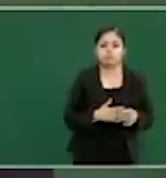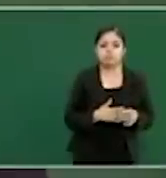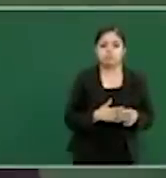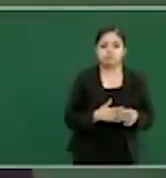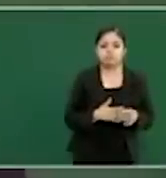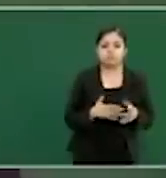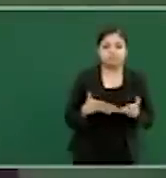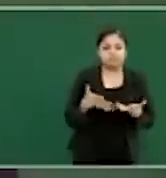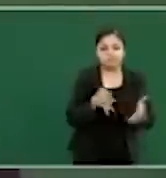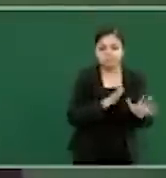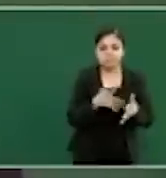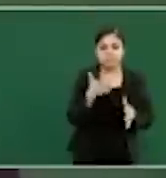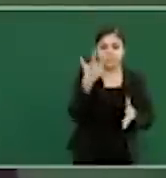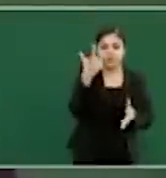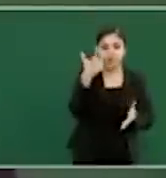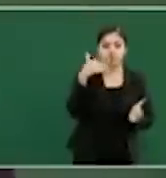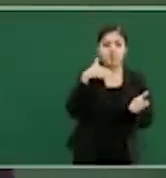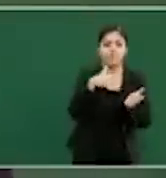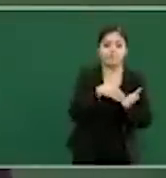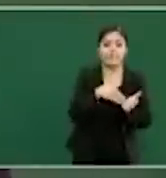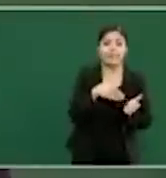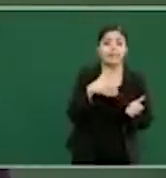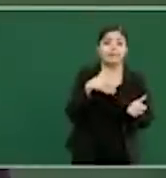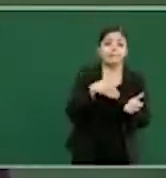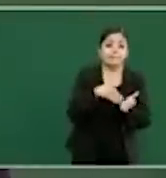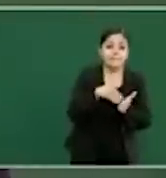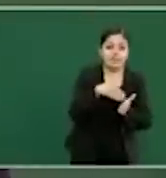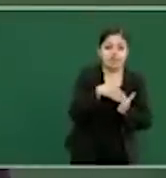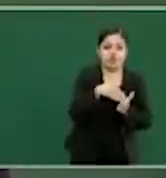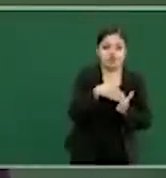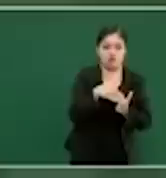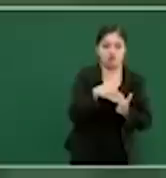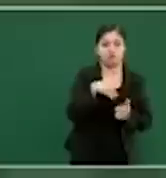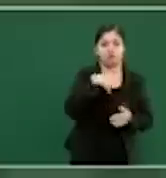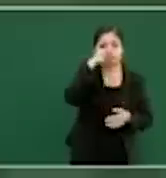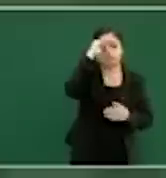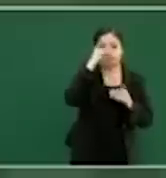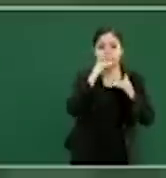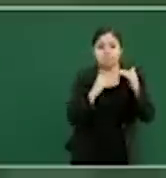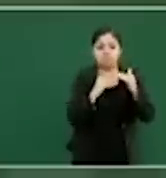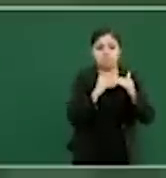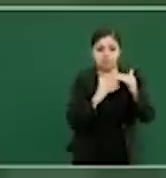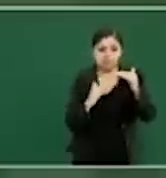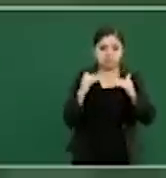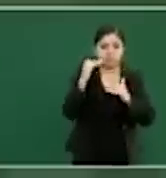alrededor de 8,000 millones de pesos arriba de lo programado.